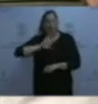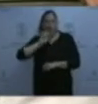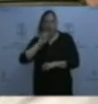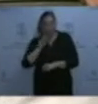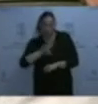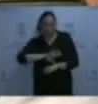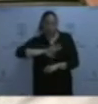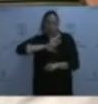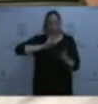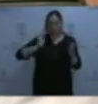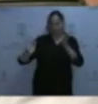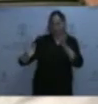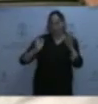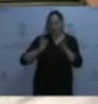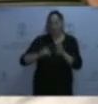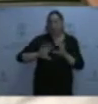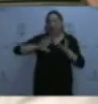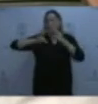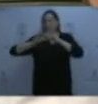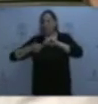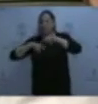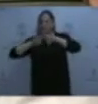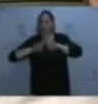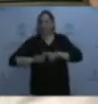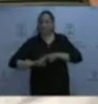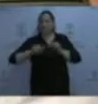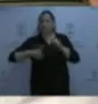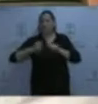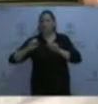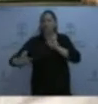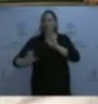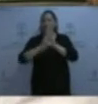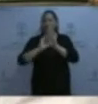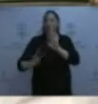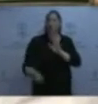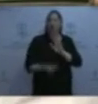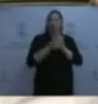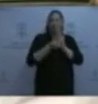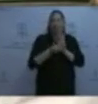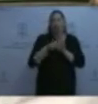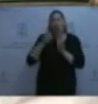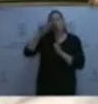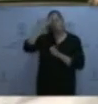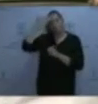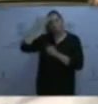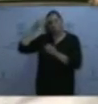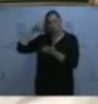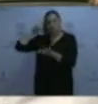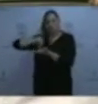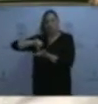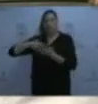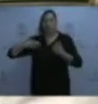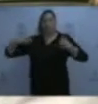con que la aplicación, revisión y codificación se llevará a cabo por los tutores y tutoras de los centros. Sin embargo, será